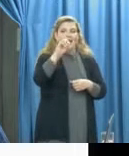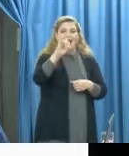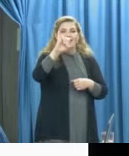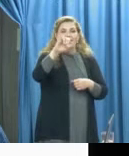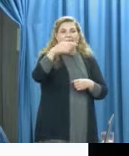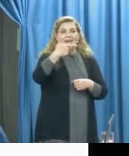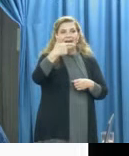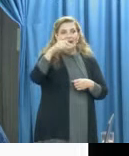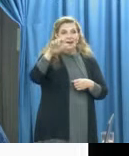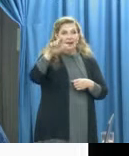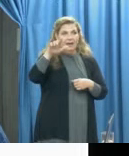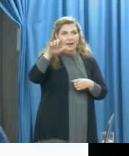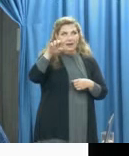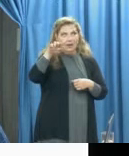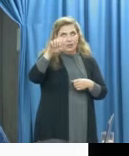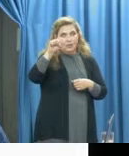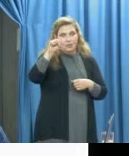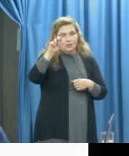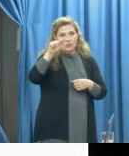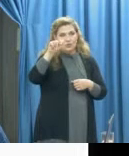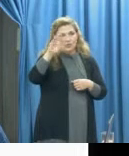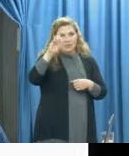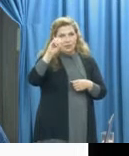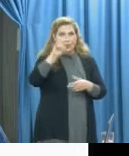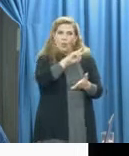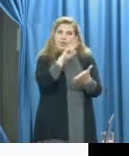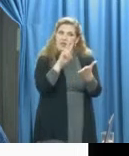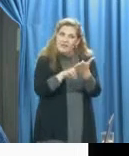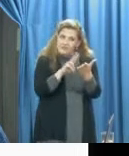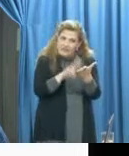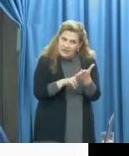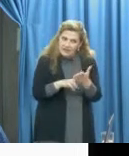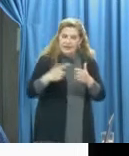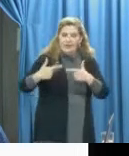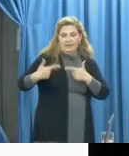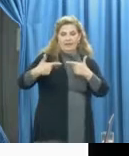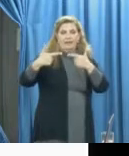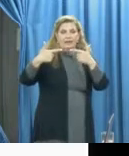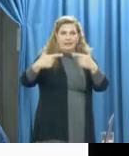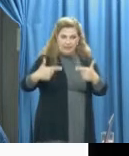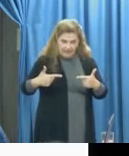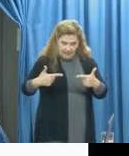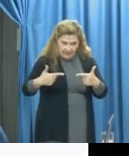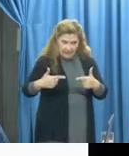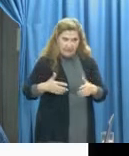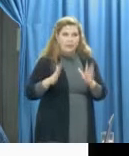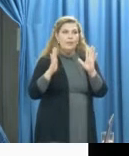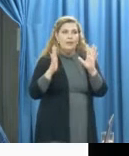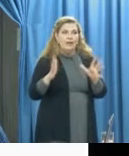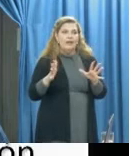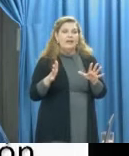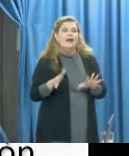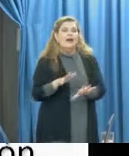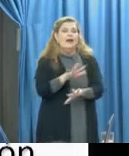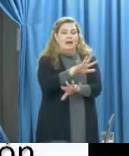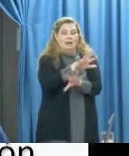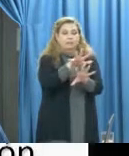haya un diagnóstico certero. Es para que haya una integración